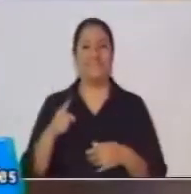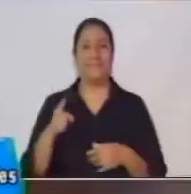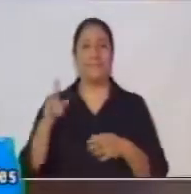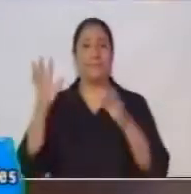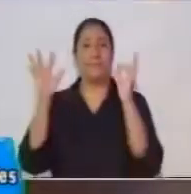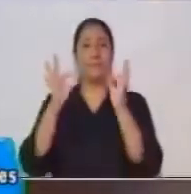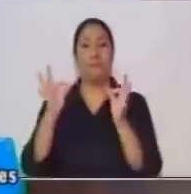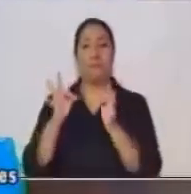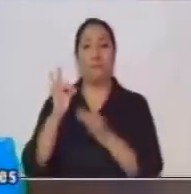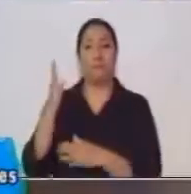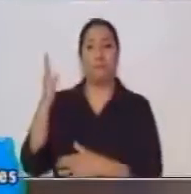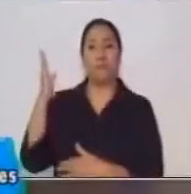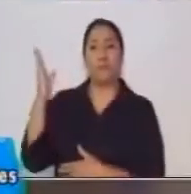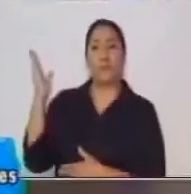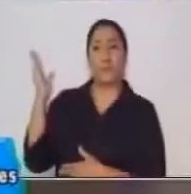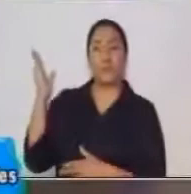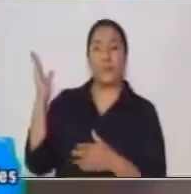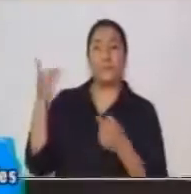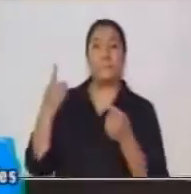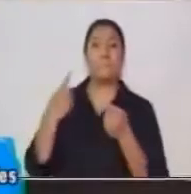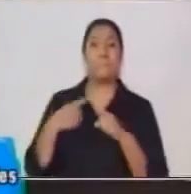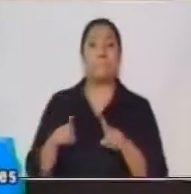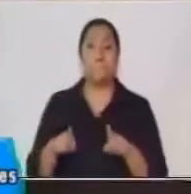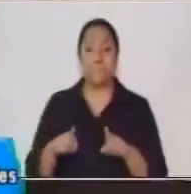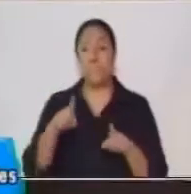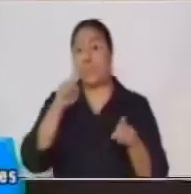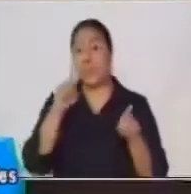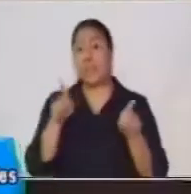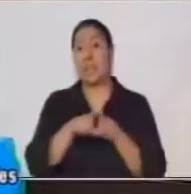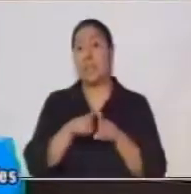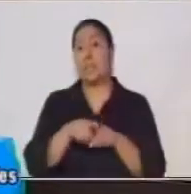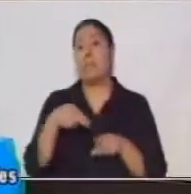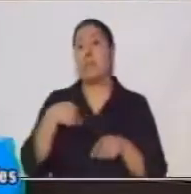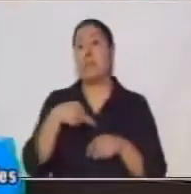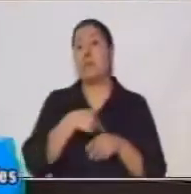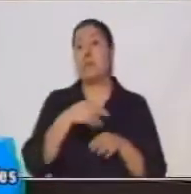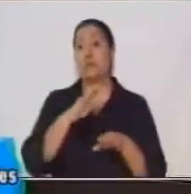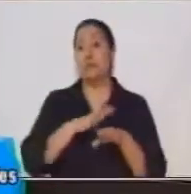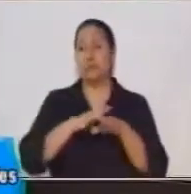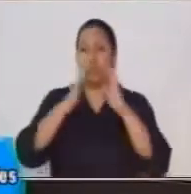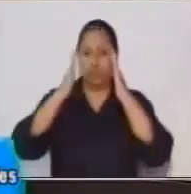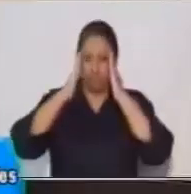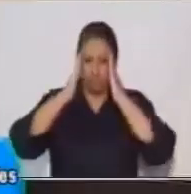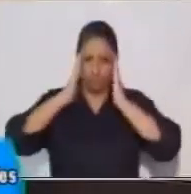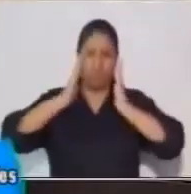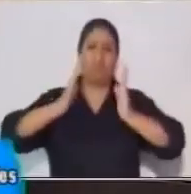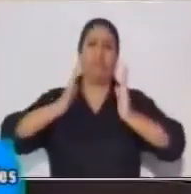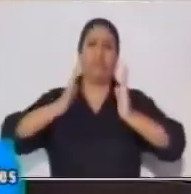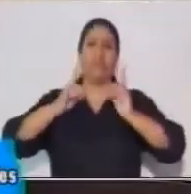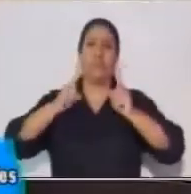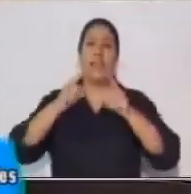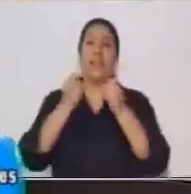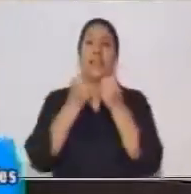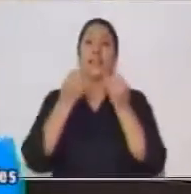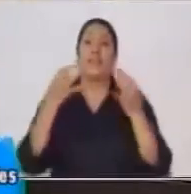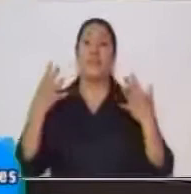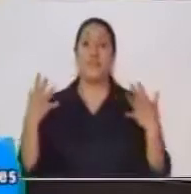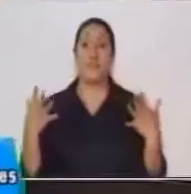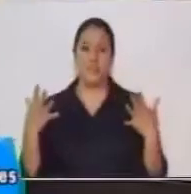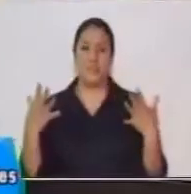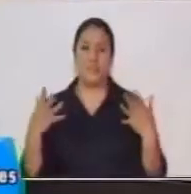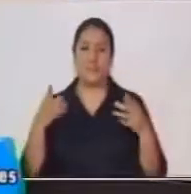figuras, pero a la vez vamos a poner mucha atención en el área numérica.